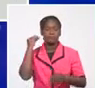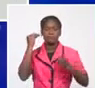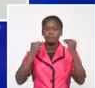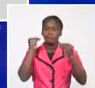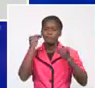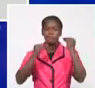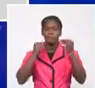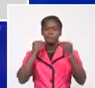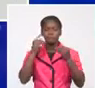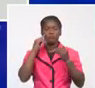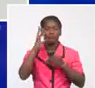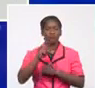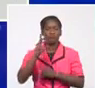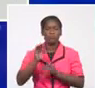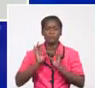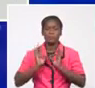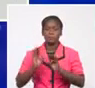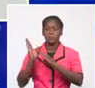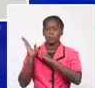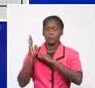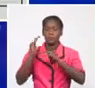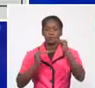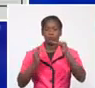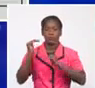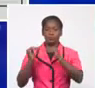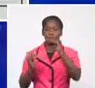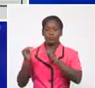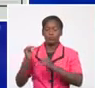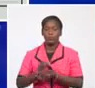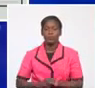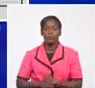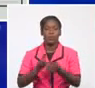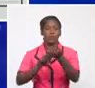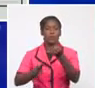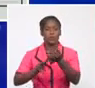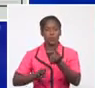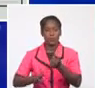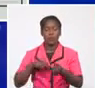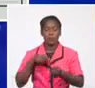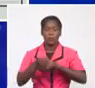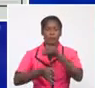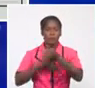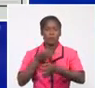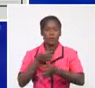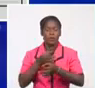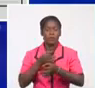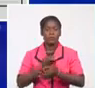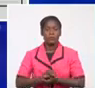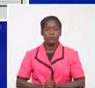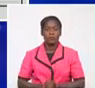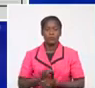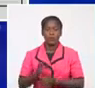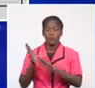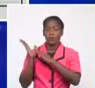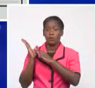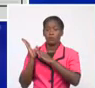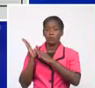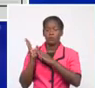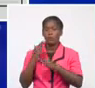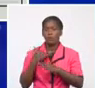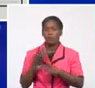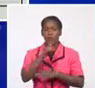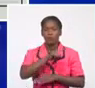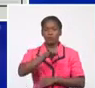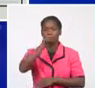de Cuba. Por provincia, muy rápidamente, La Habana, ahí tienen la curva de comportamiento, no se logra